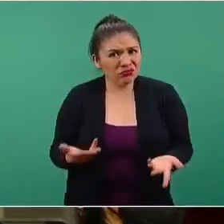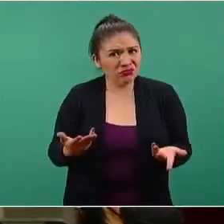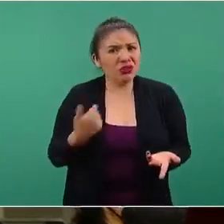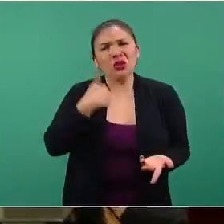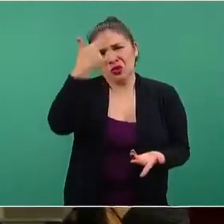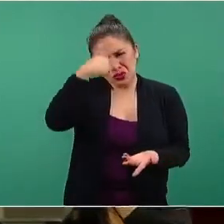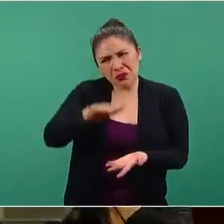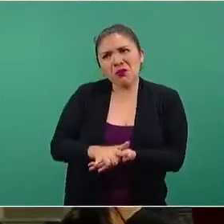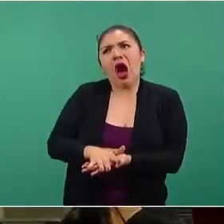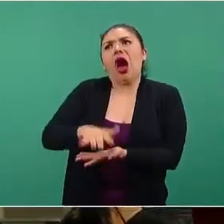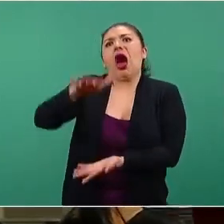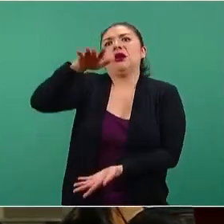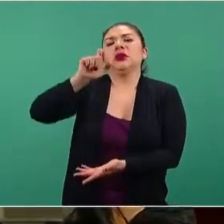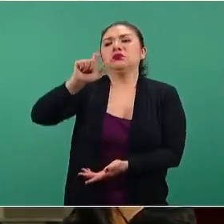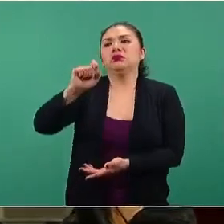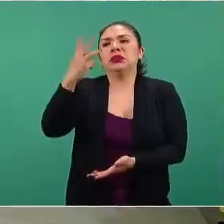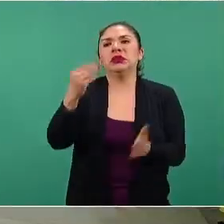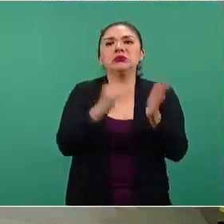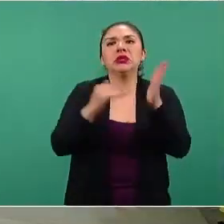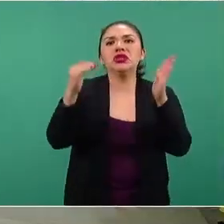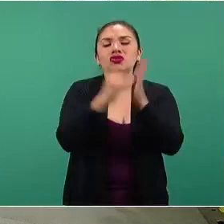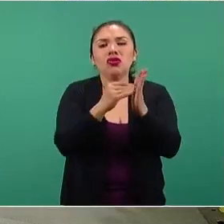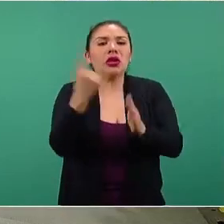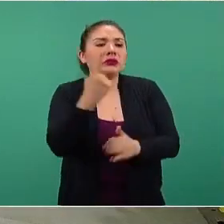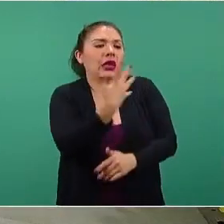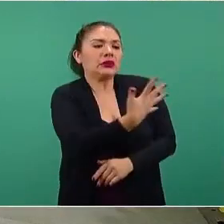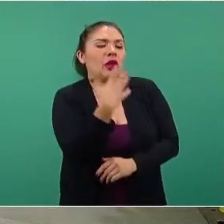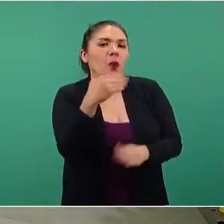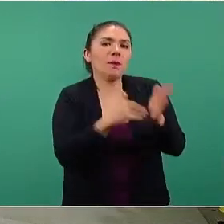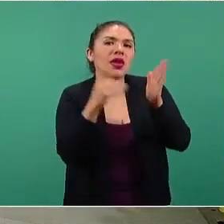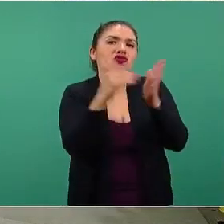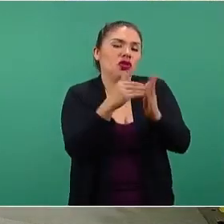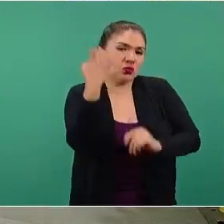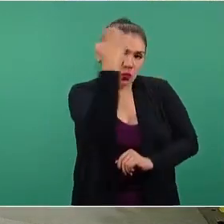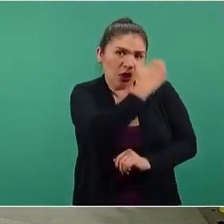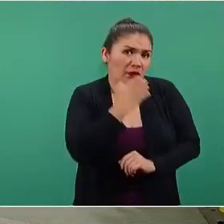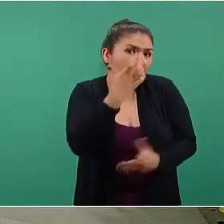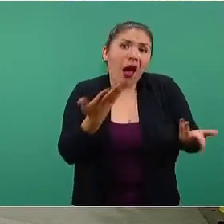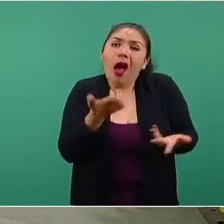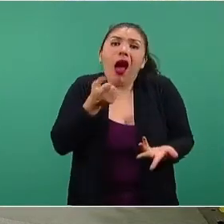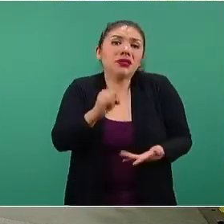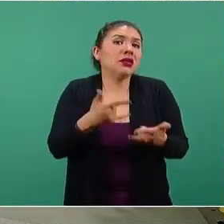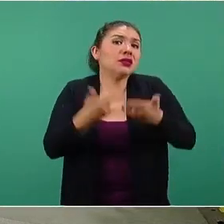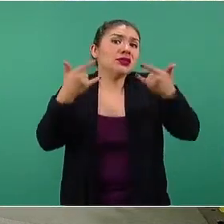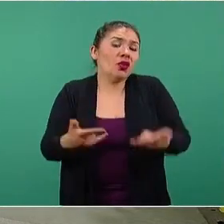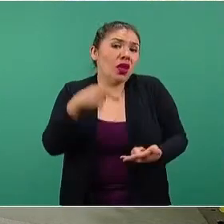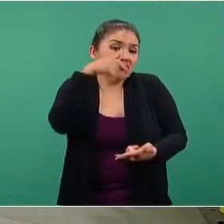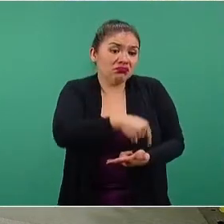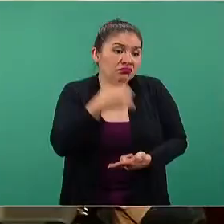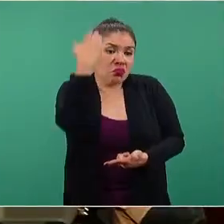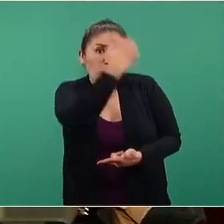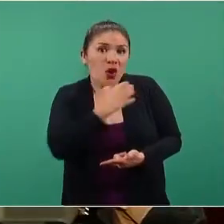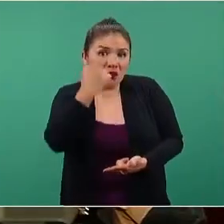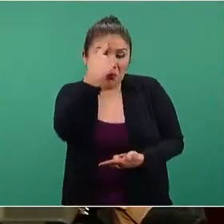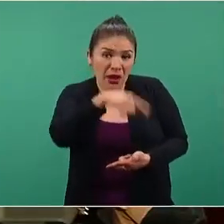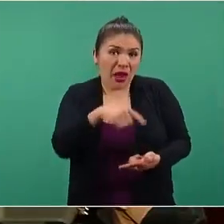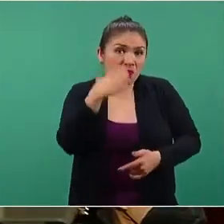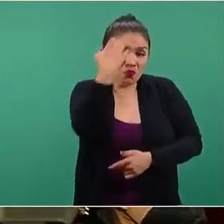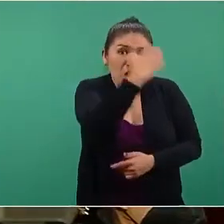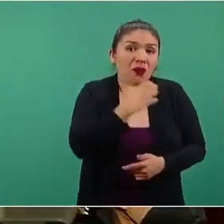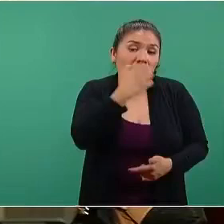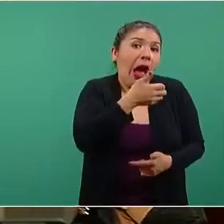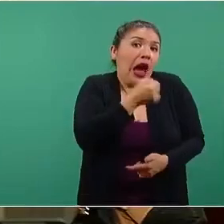universo mayor, son 23 millones contra 5 millones de pruebas. Bueno, así nos tocó la historia de las pruebas en este país, pero creo